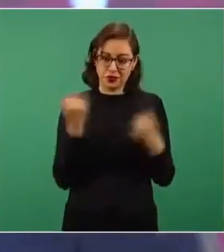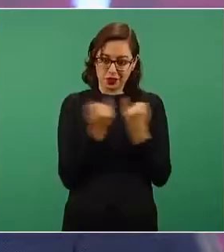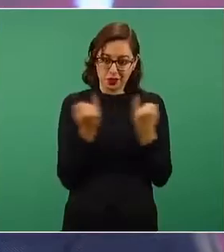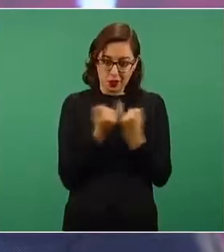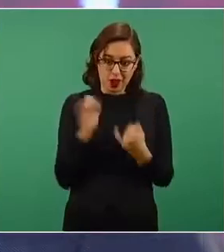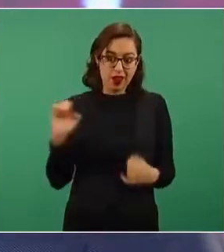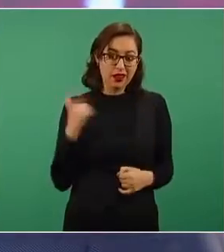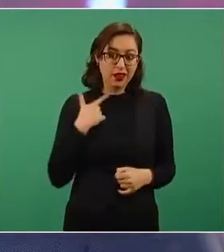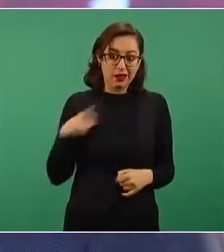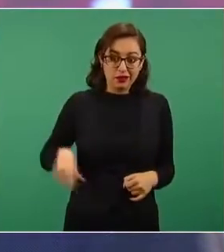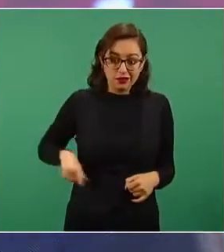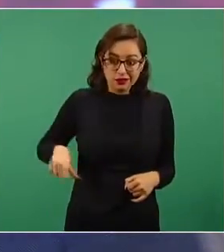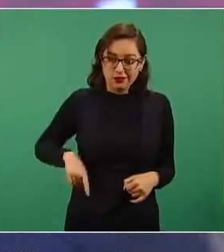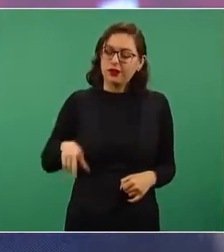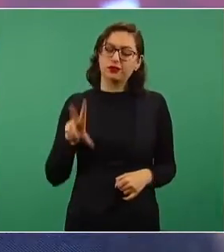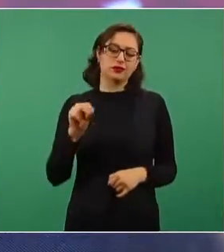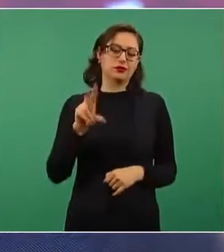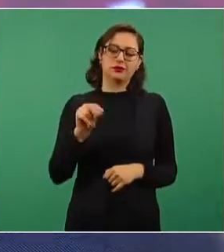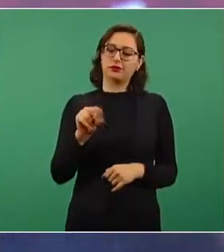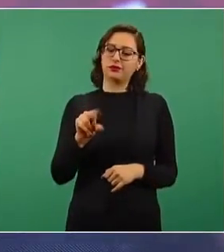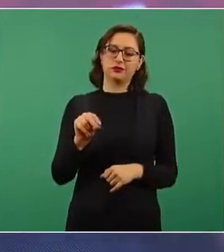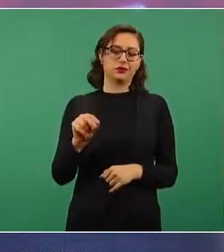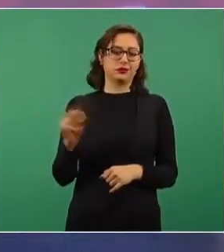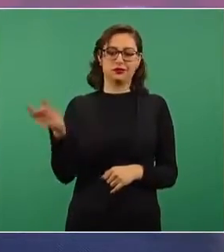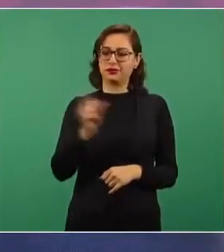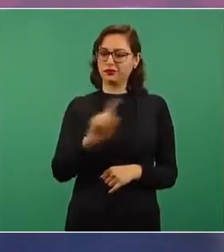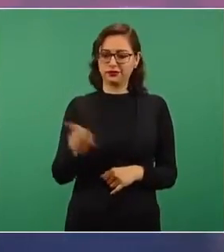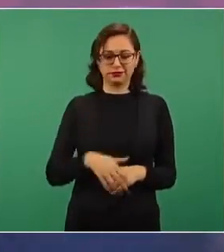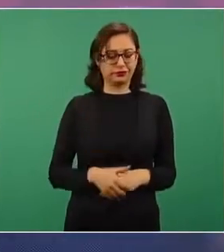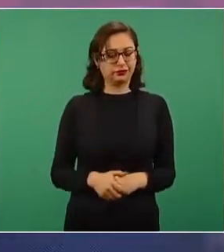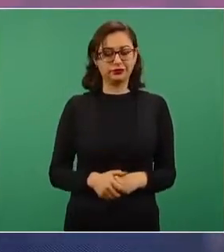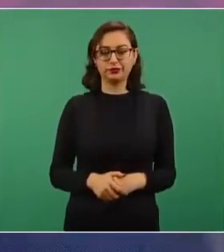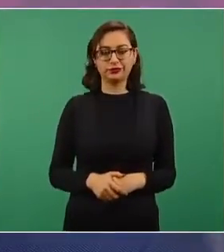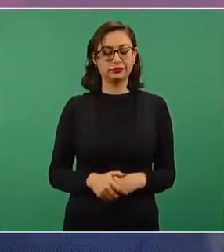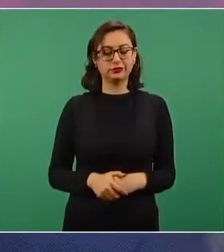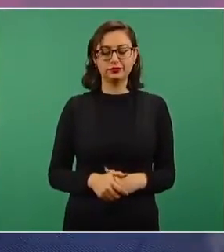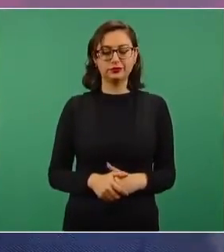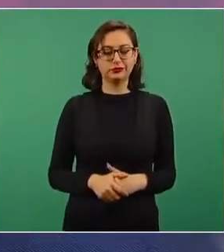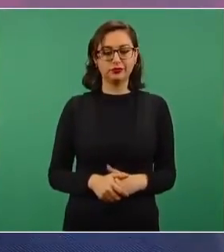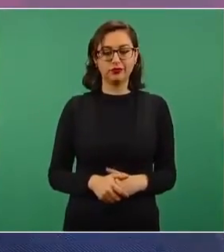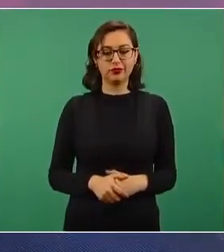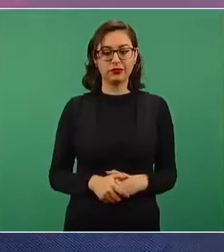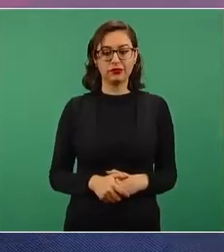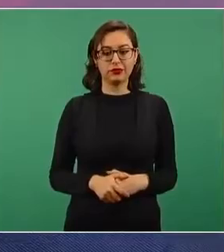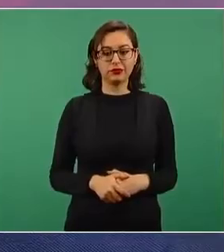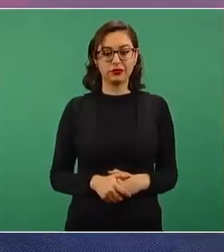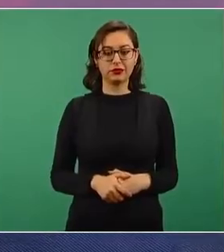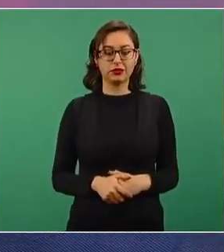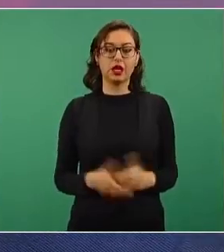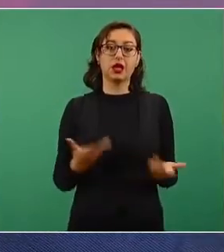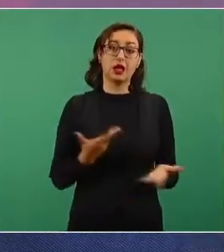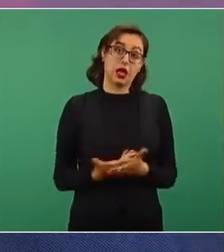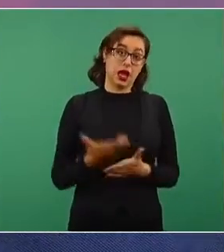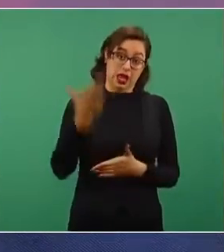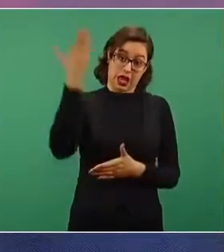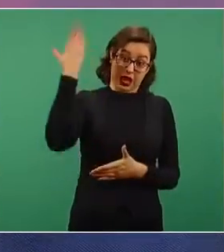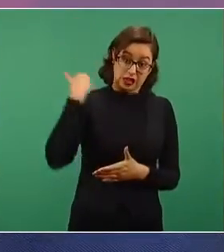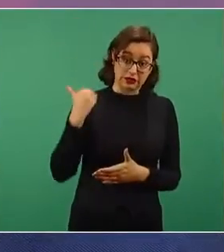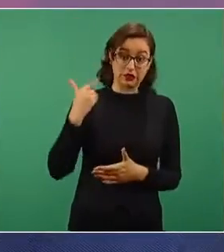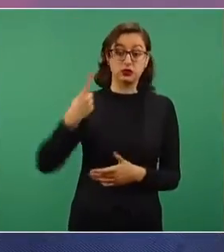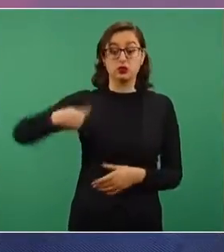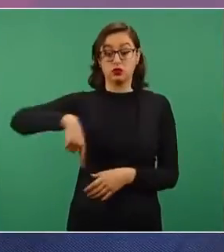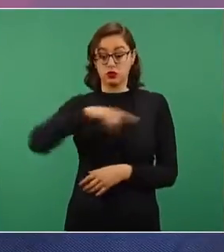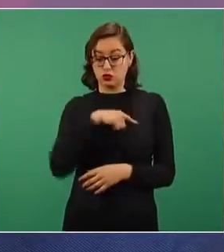eso no. Miren, cuando estábamos en la lucha para la transformación de México,